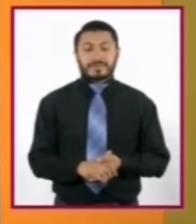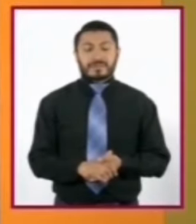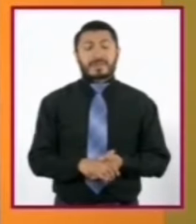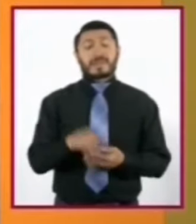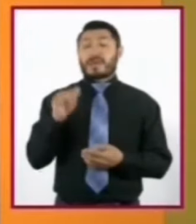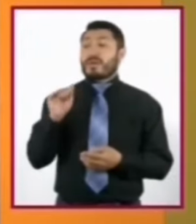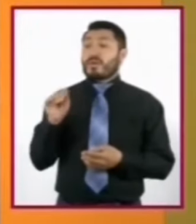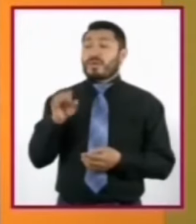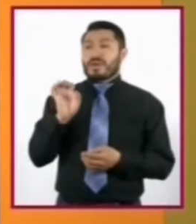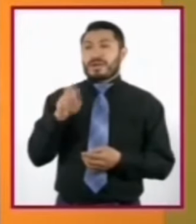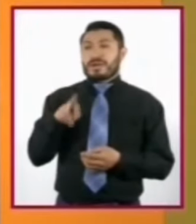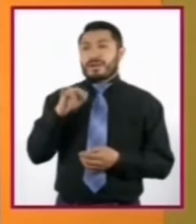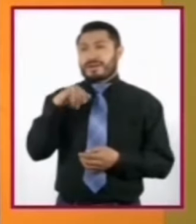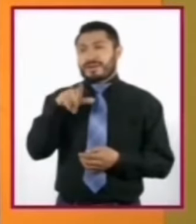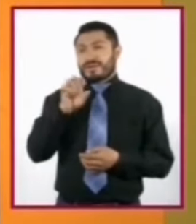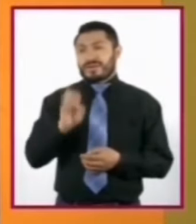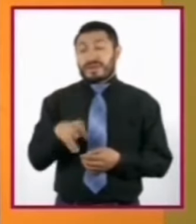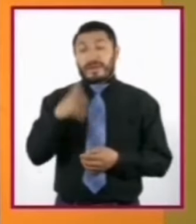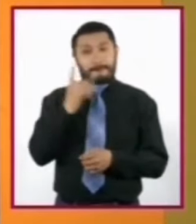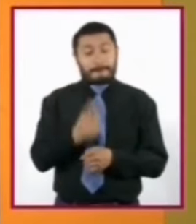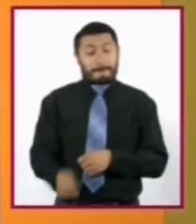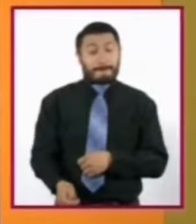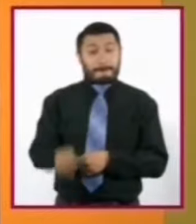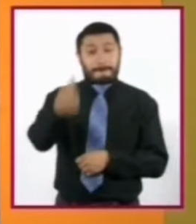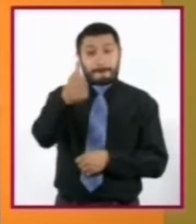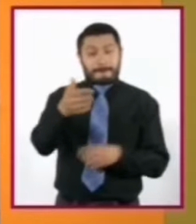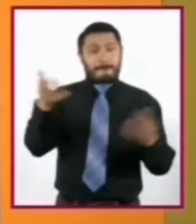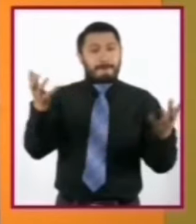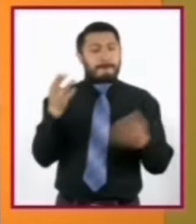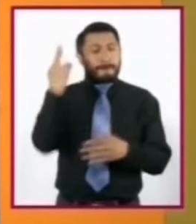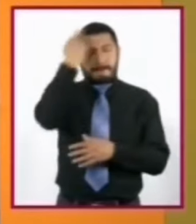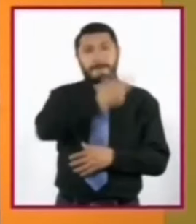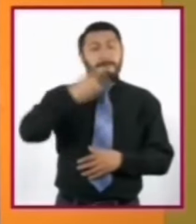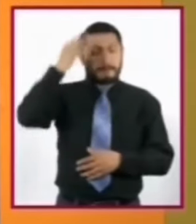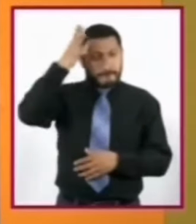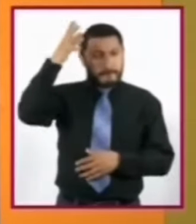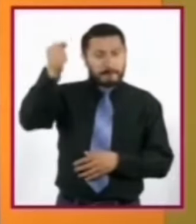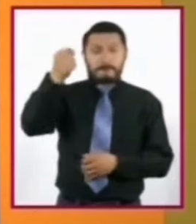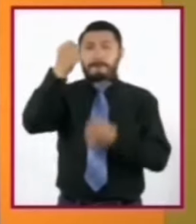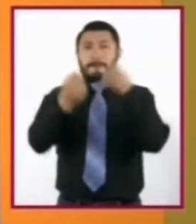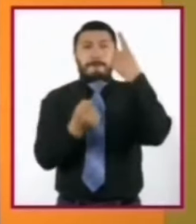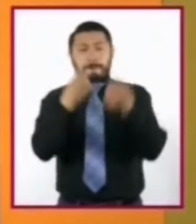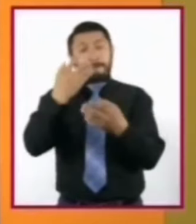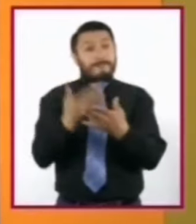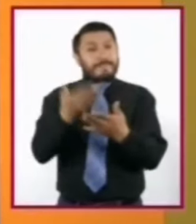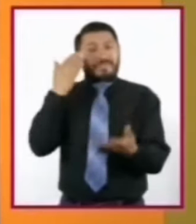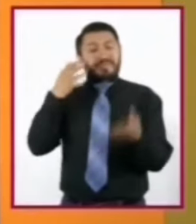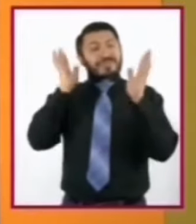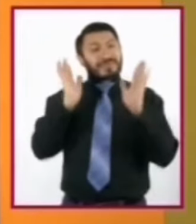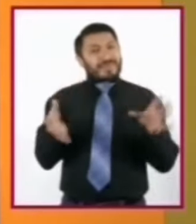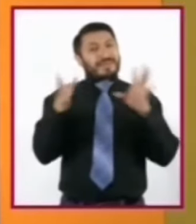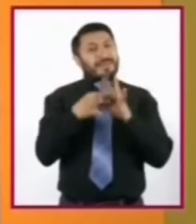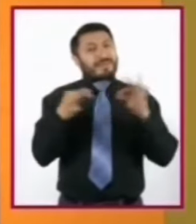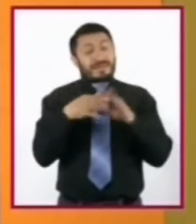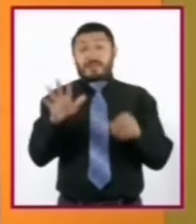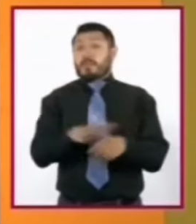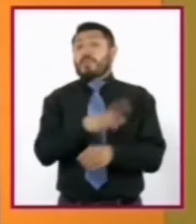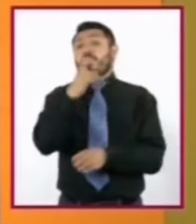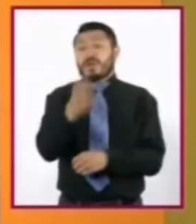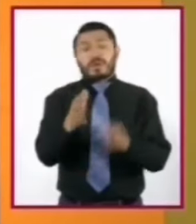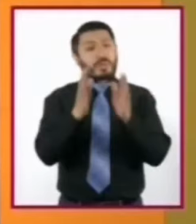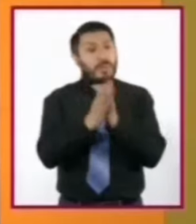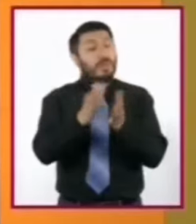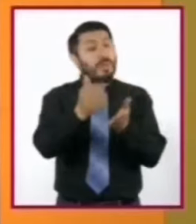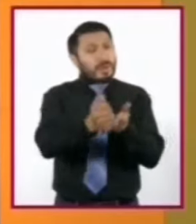Enrique, primero vamos a revisar algunos conceptos vistos anteriormente. Por esa razón, necesito de tu ayuda